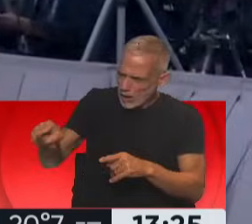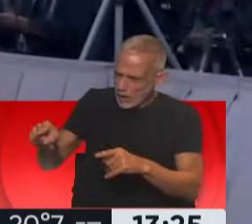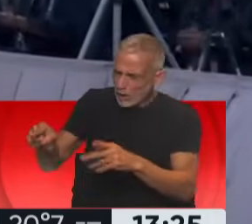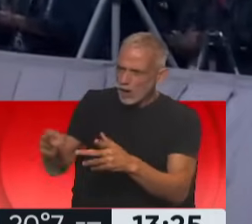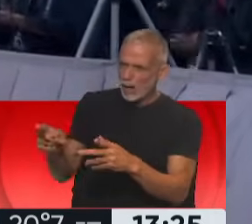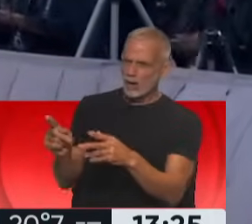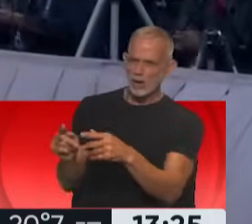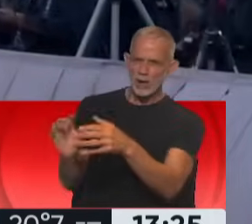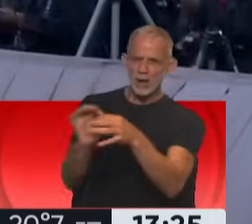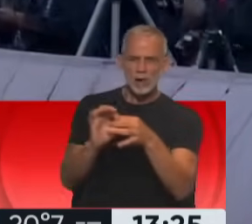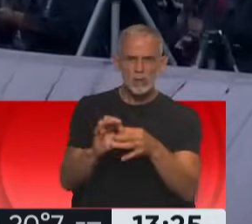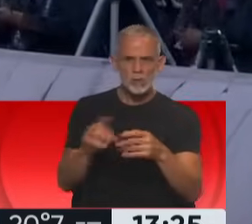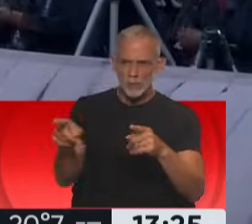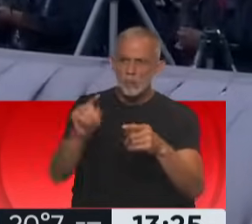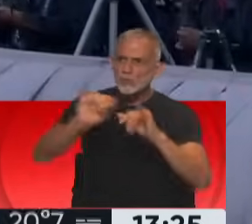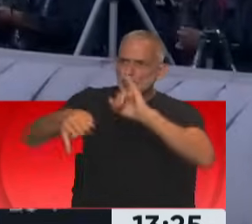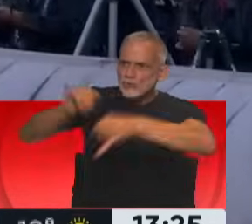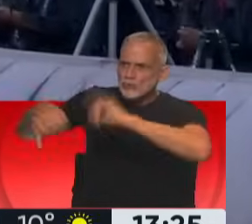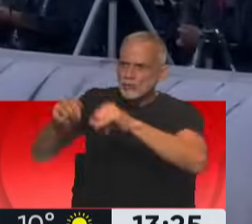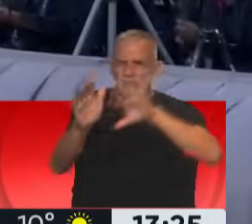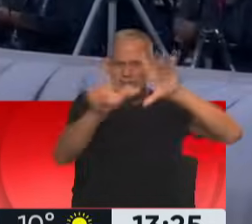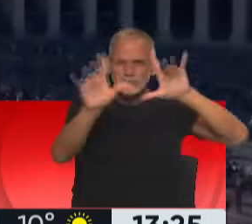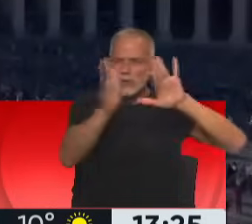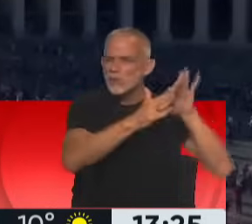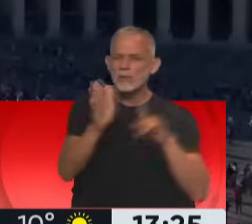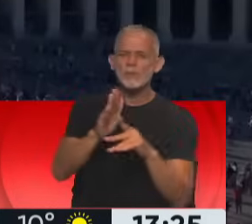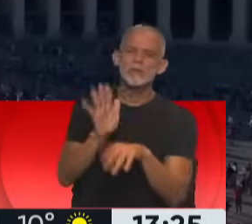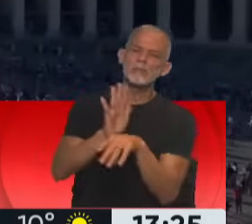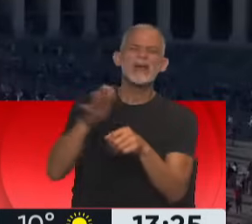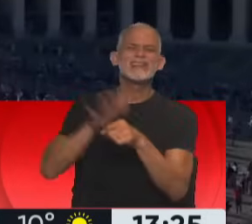unar voluntades. Claro. Es el famoso tapado.